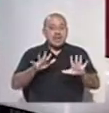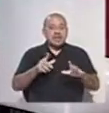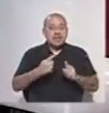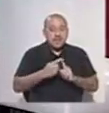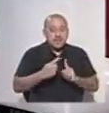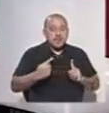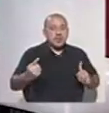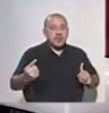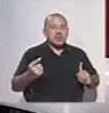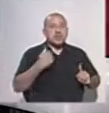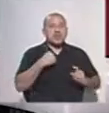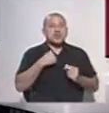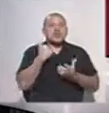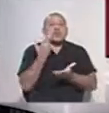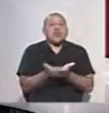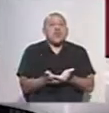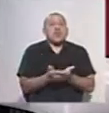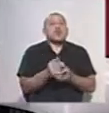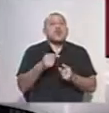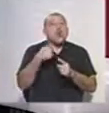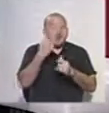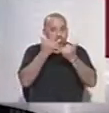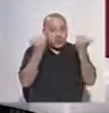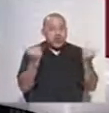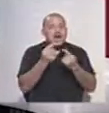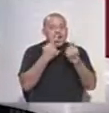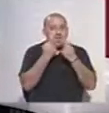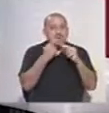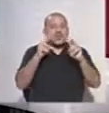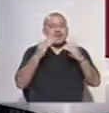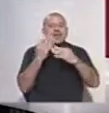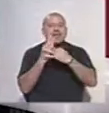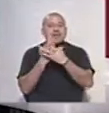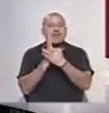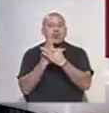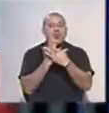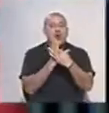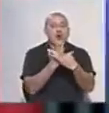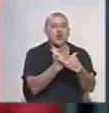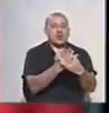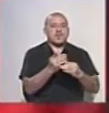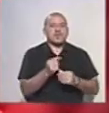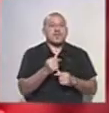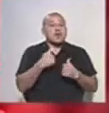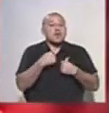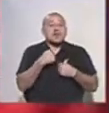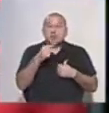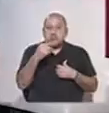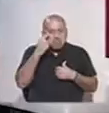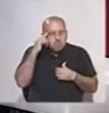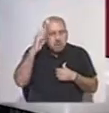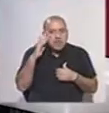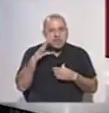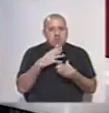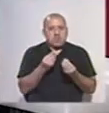Yo te propongo profundizar otro día en el tema de los tiburones con una entrevista. Pensé que eran, nunca imaginé que eran tantos. Así que tenés